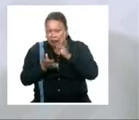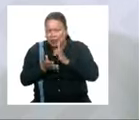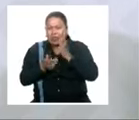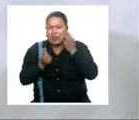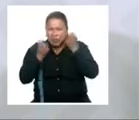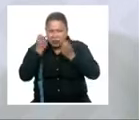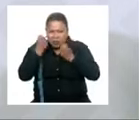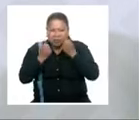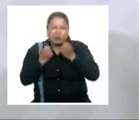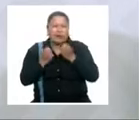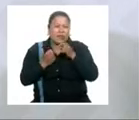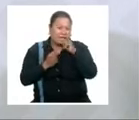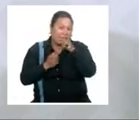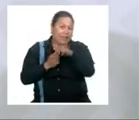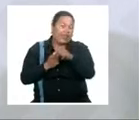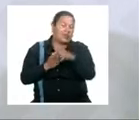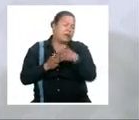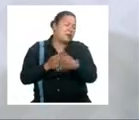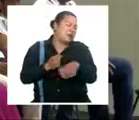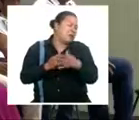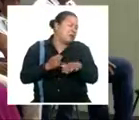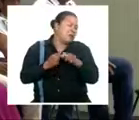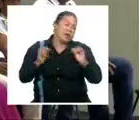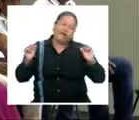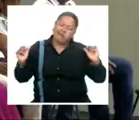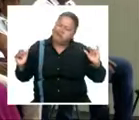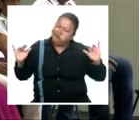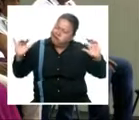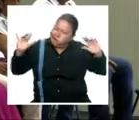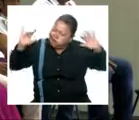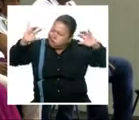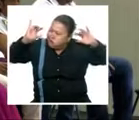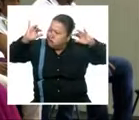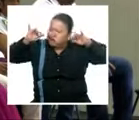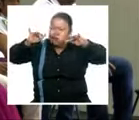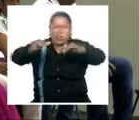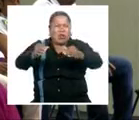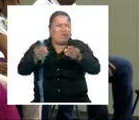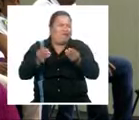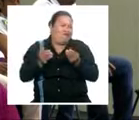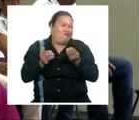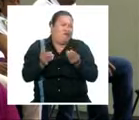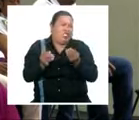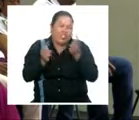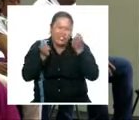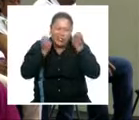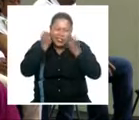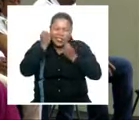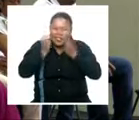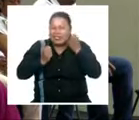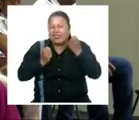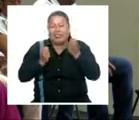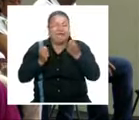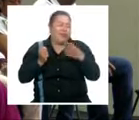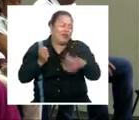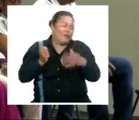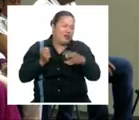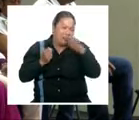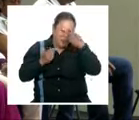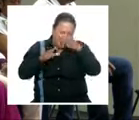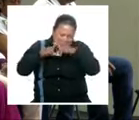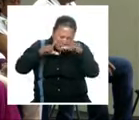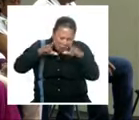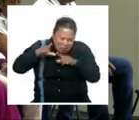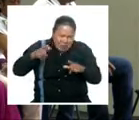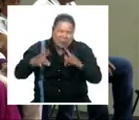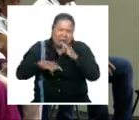detonar allí en este destino turístico una gran presencia de turistas nacionales